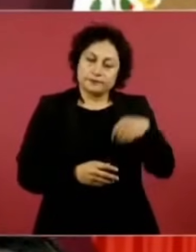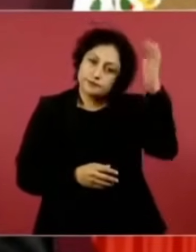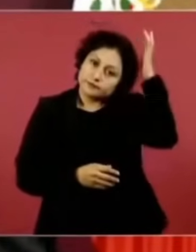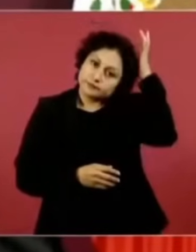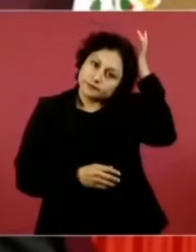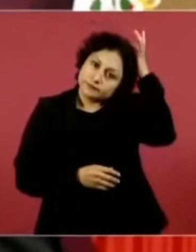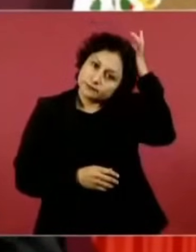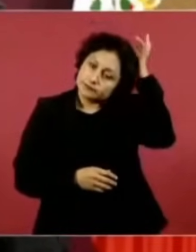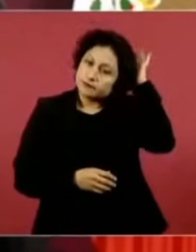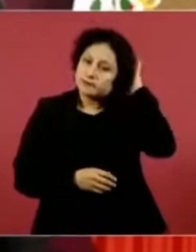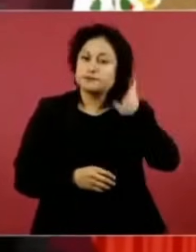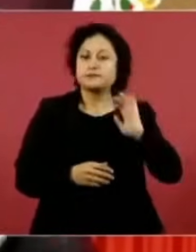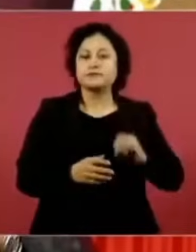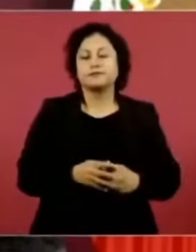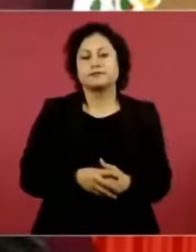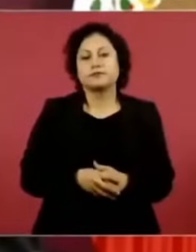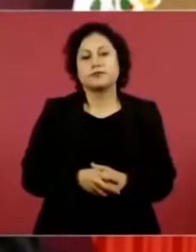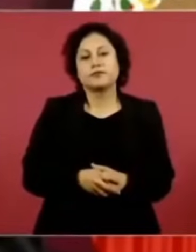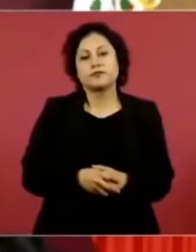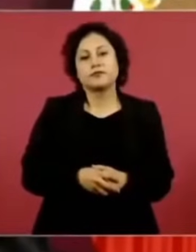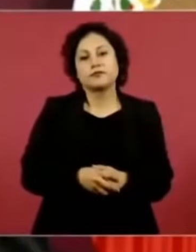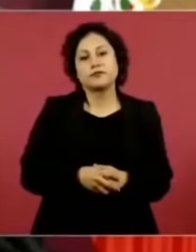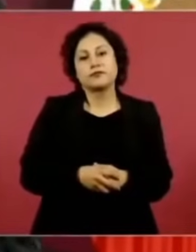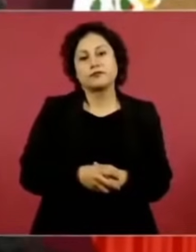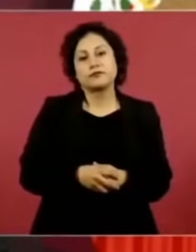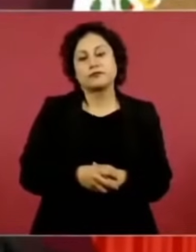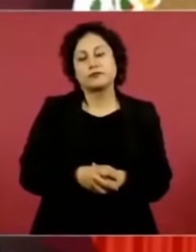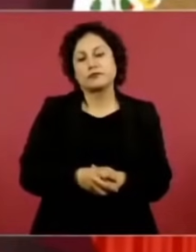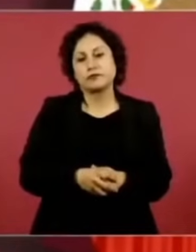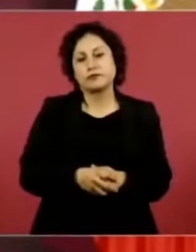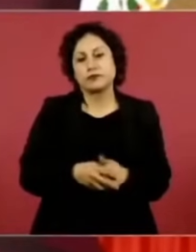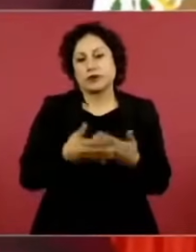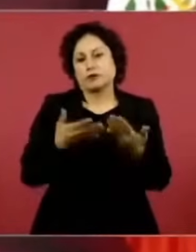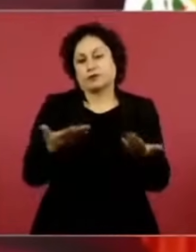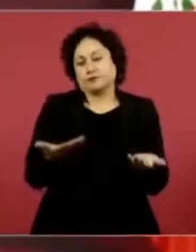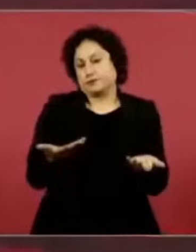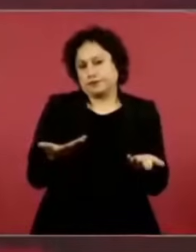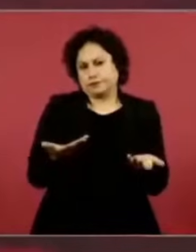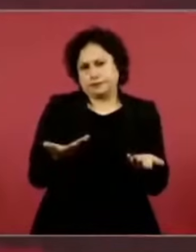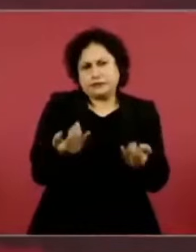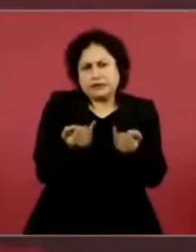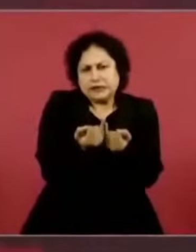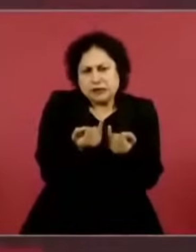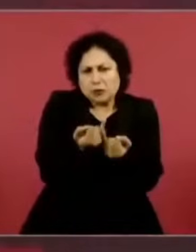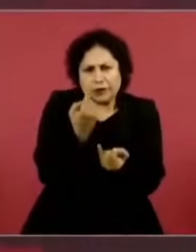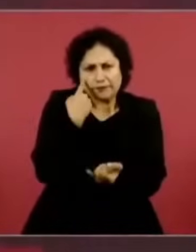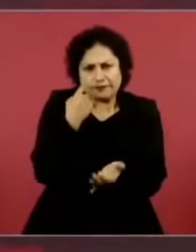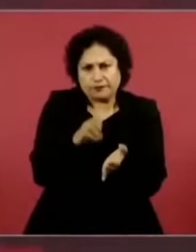Y como todo, ustedes ven el Universal